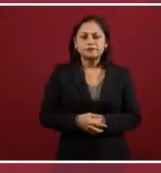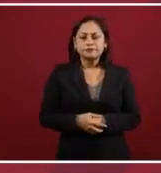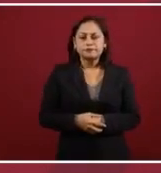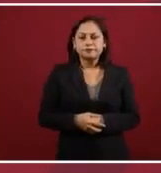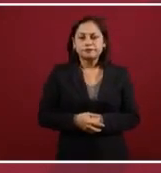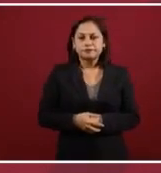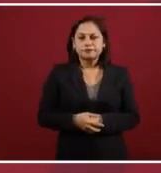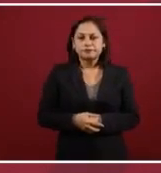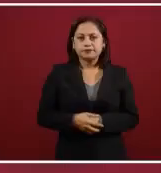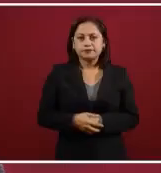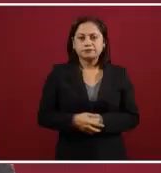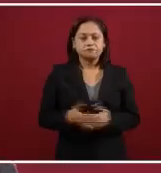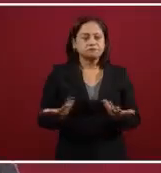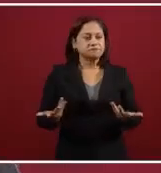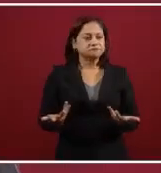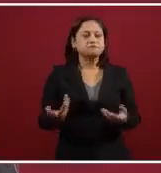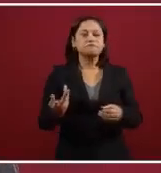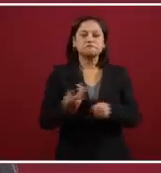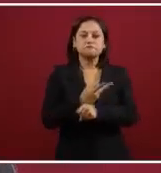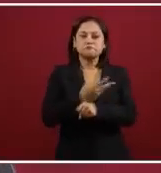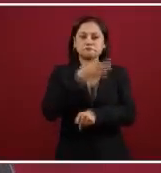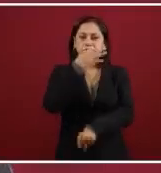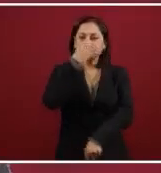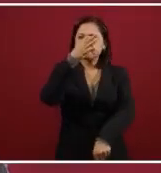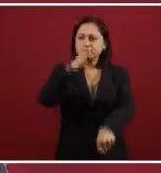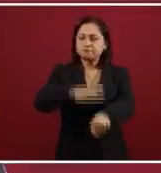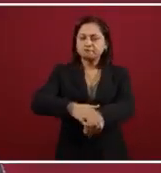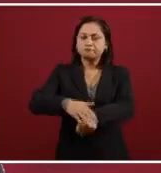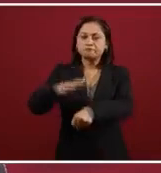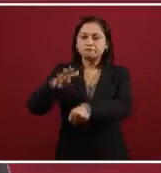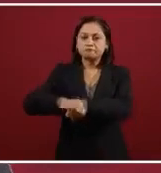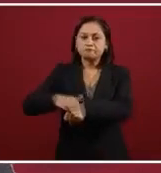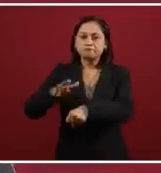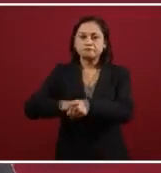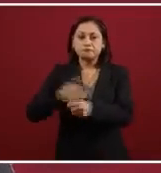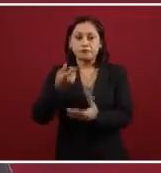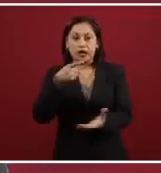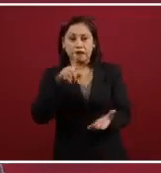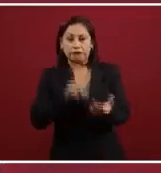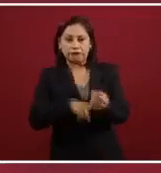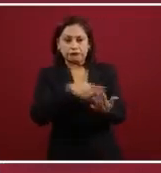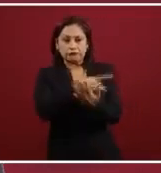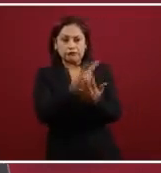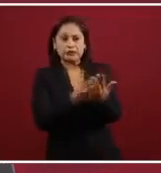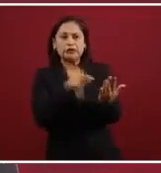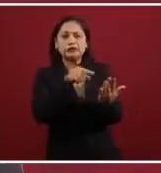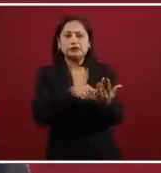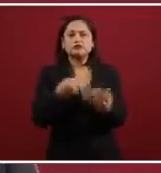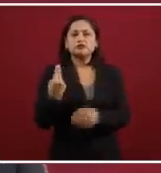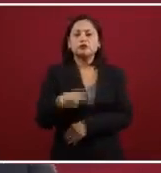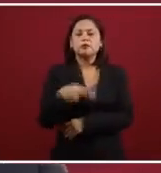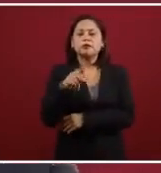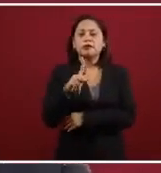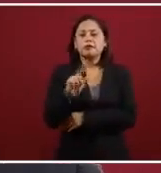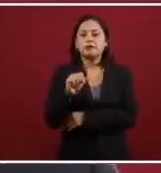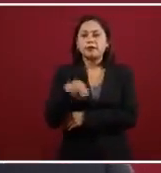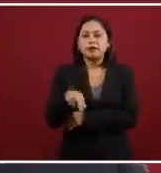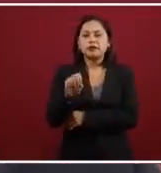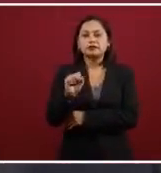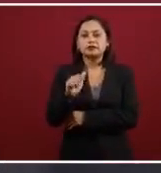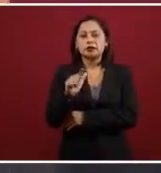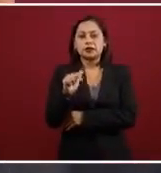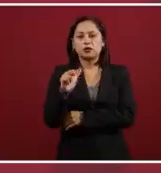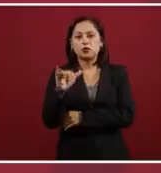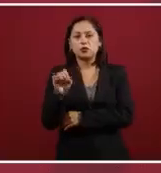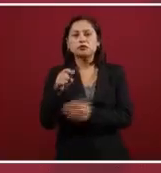a partir de una convocatoria en el Plan de San Luis, el presidente Madero llama al pueblo a